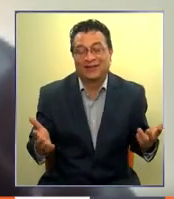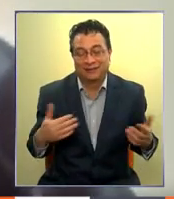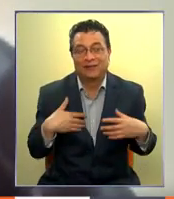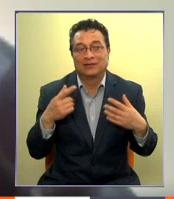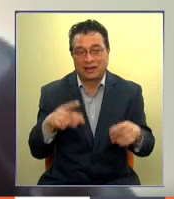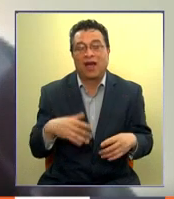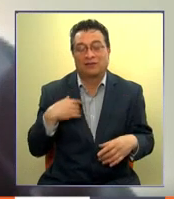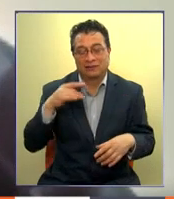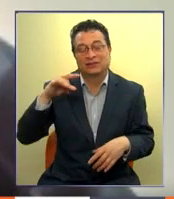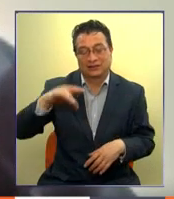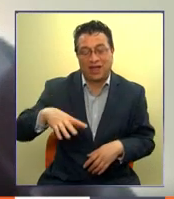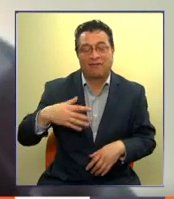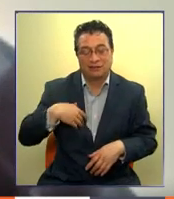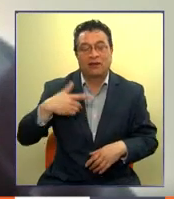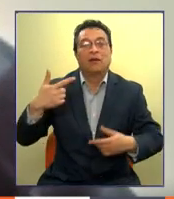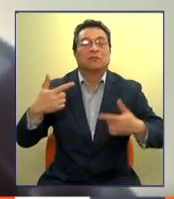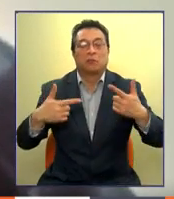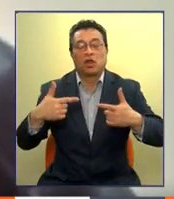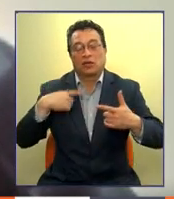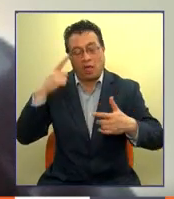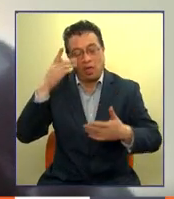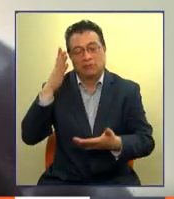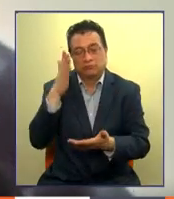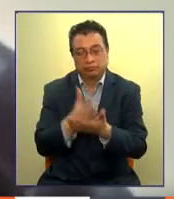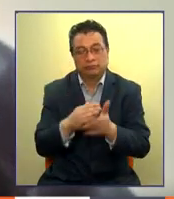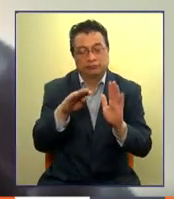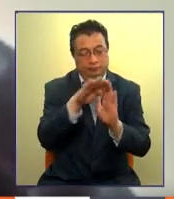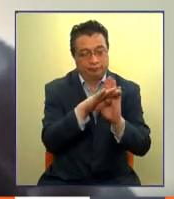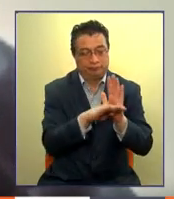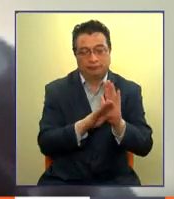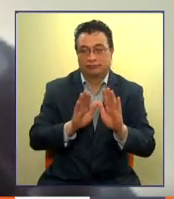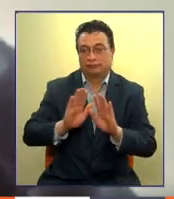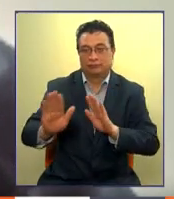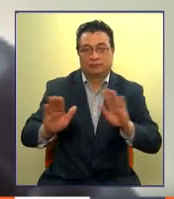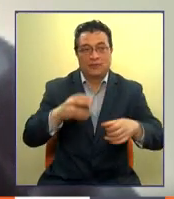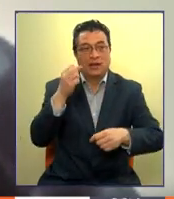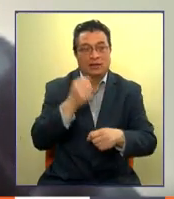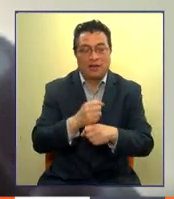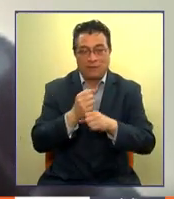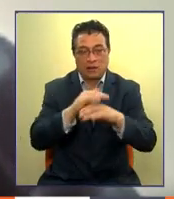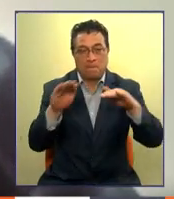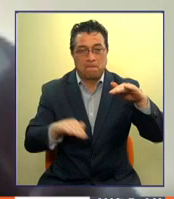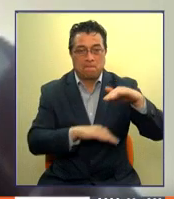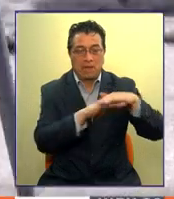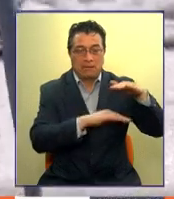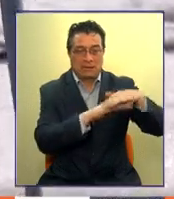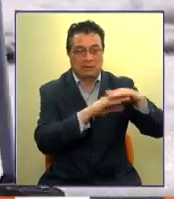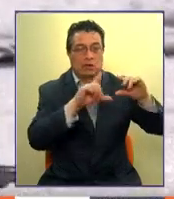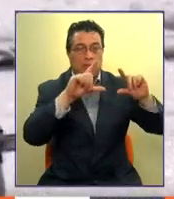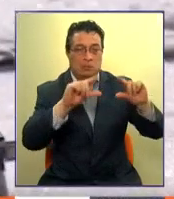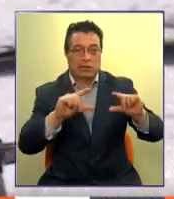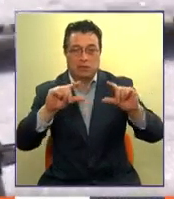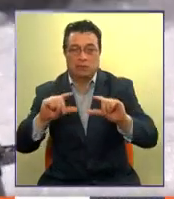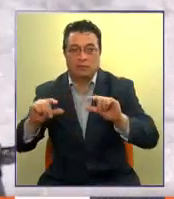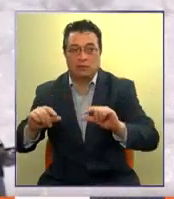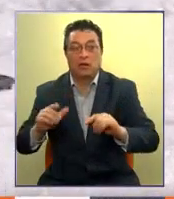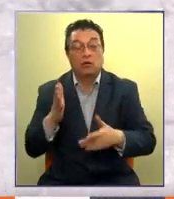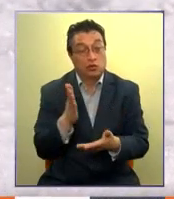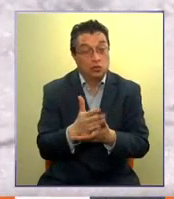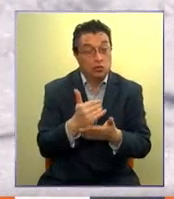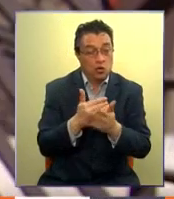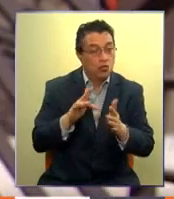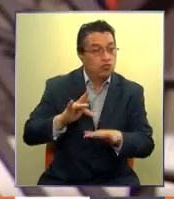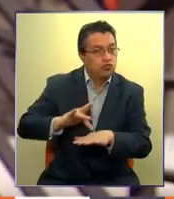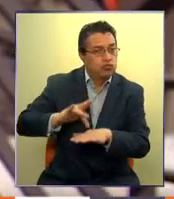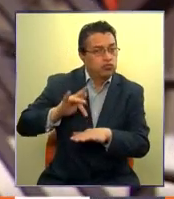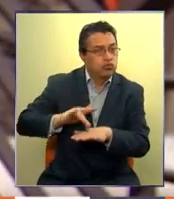fijado esta política y este protocolo de trabajar con cupos limitados, con aforos reducidos. Por eso las medidas son estrictas en La